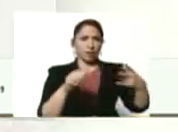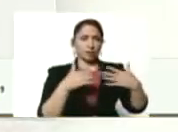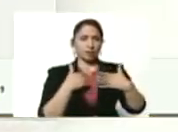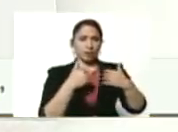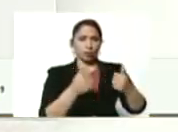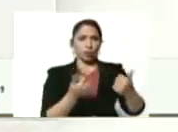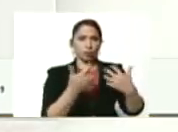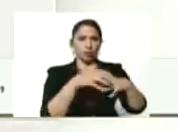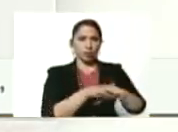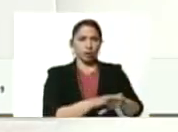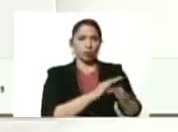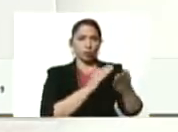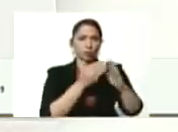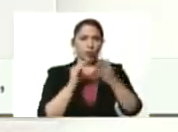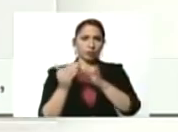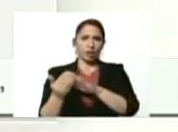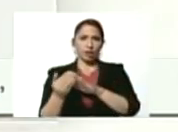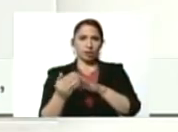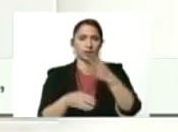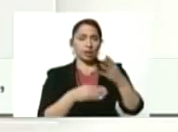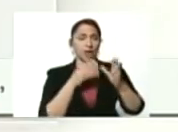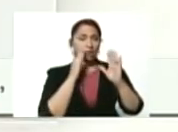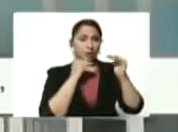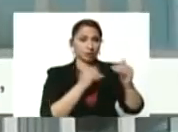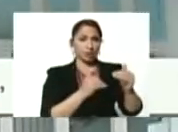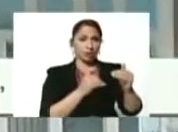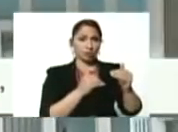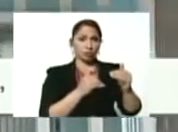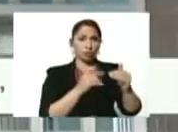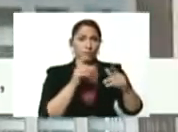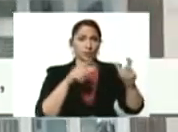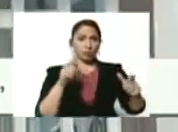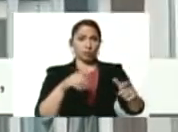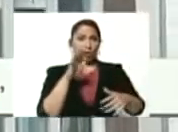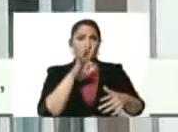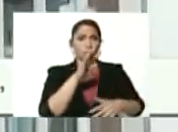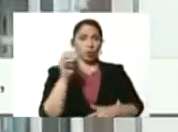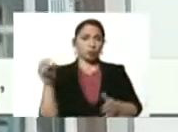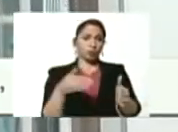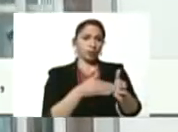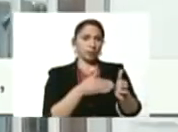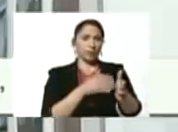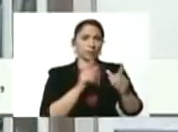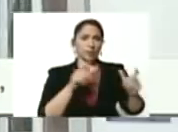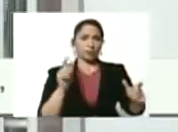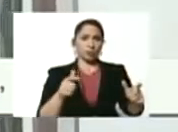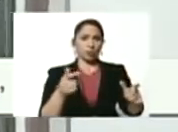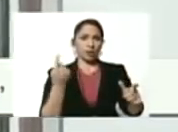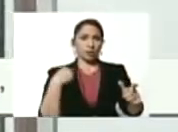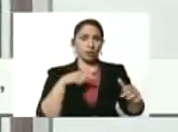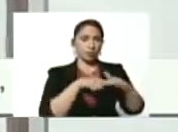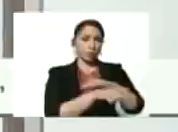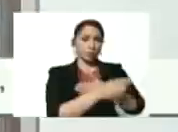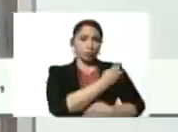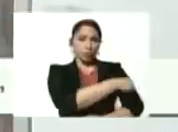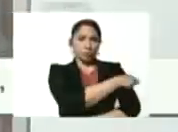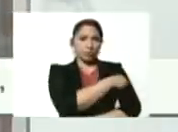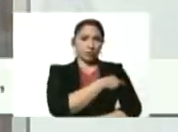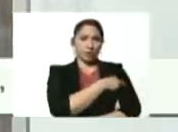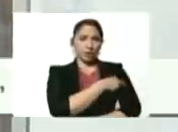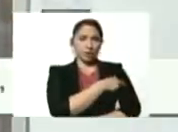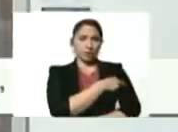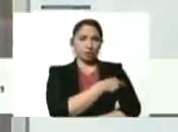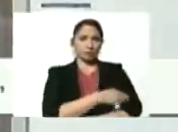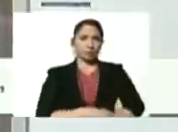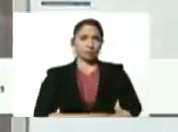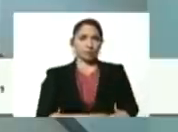integral comunitaria. Atiende una población aproximada de 400.000 personas. Tenemos dentro de este hospital que señalar que